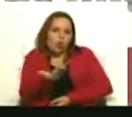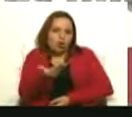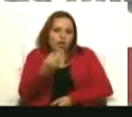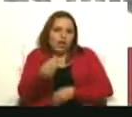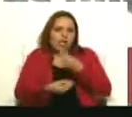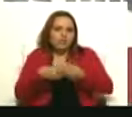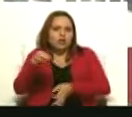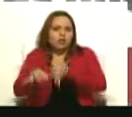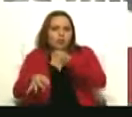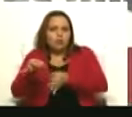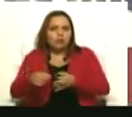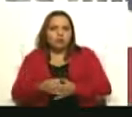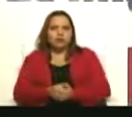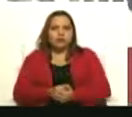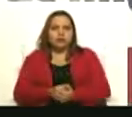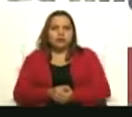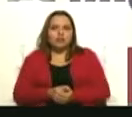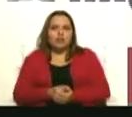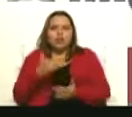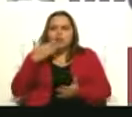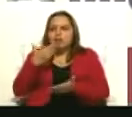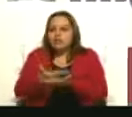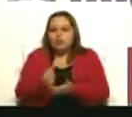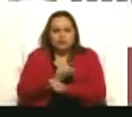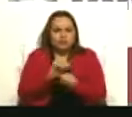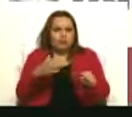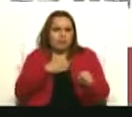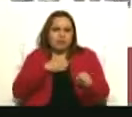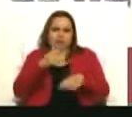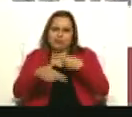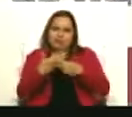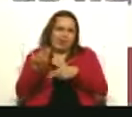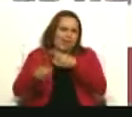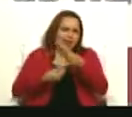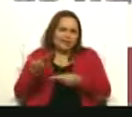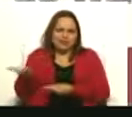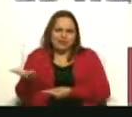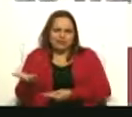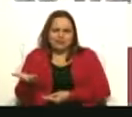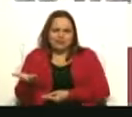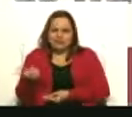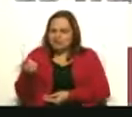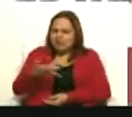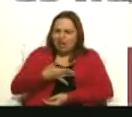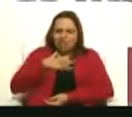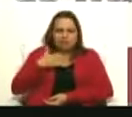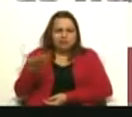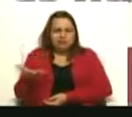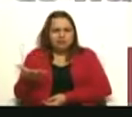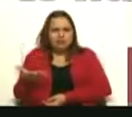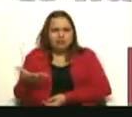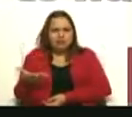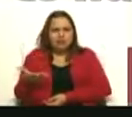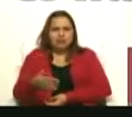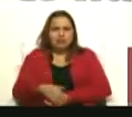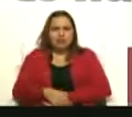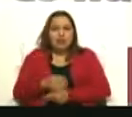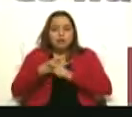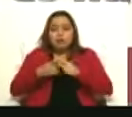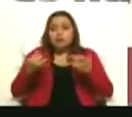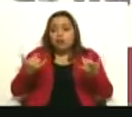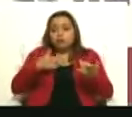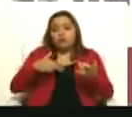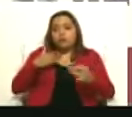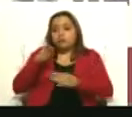los abogados una solicitud inaudita, es inaudita, en realidad es inaudita, no se creería. Pero ya tuvimos que